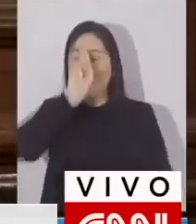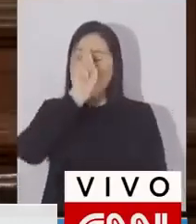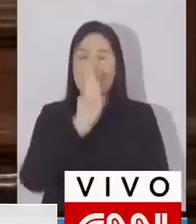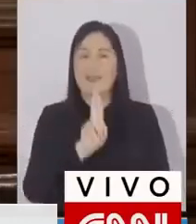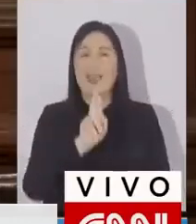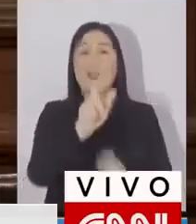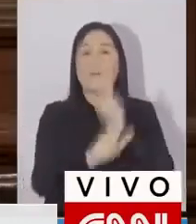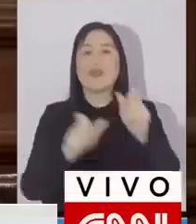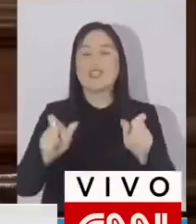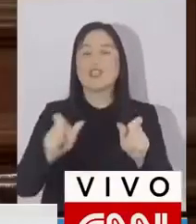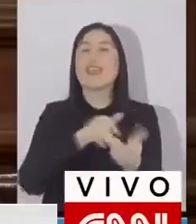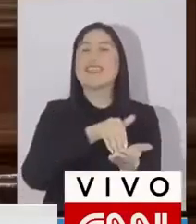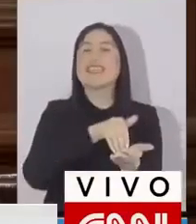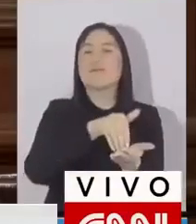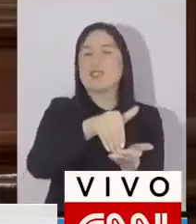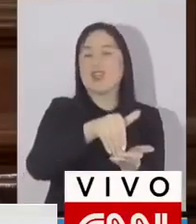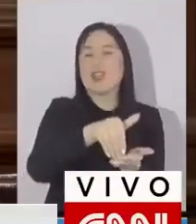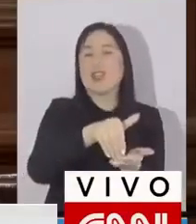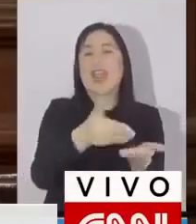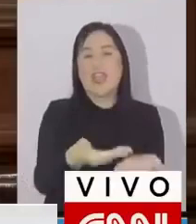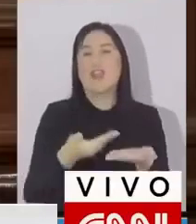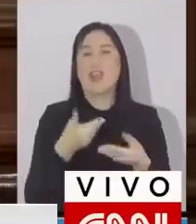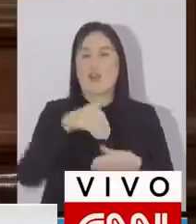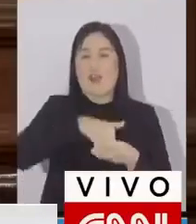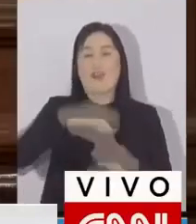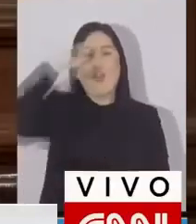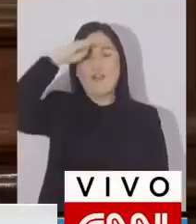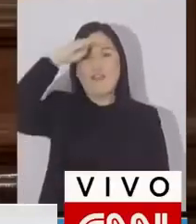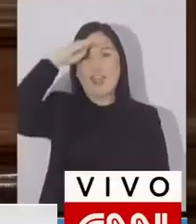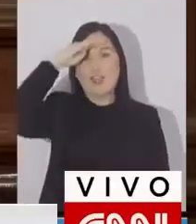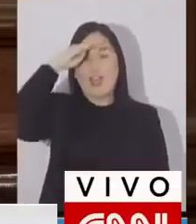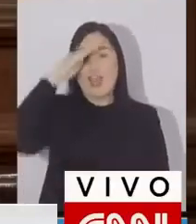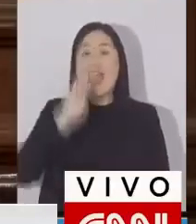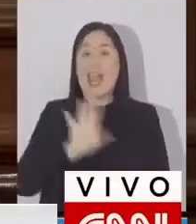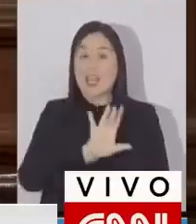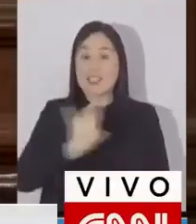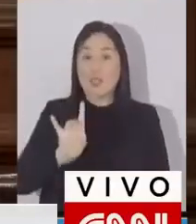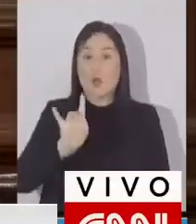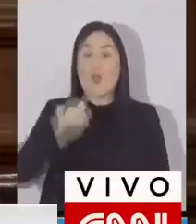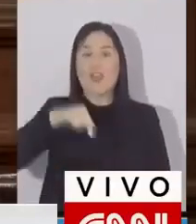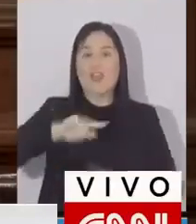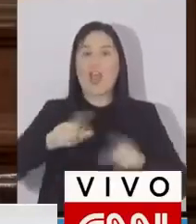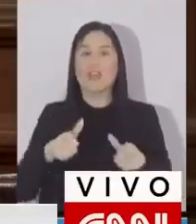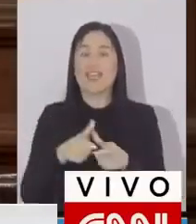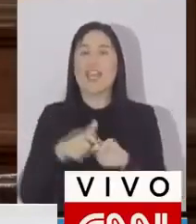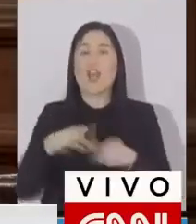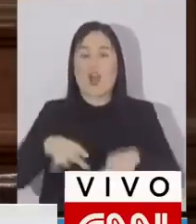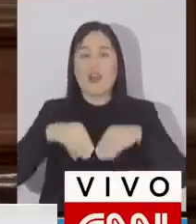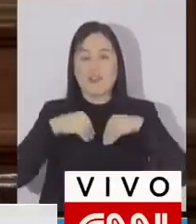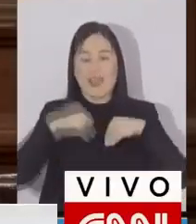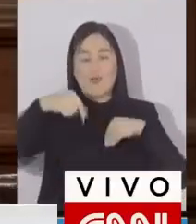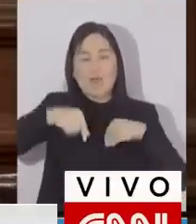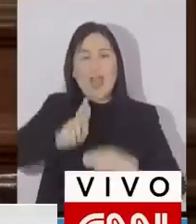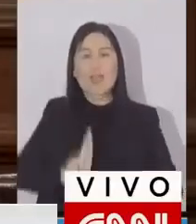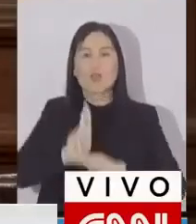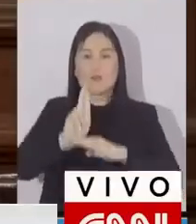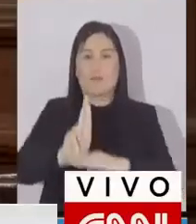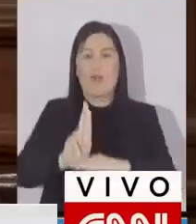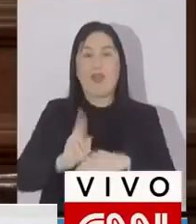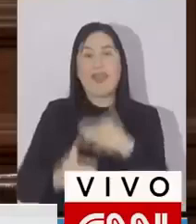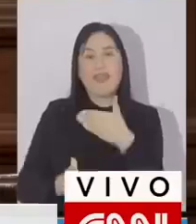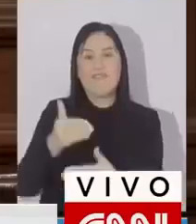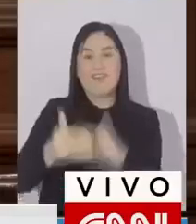voto que confiaron en cada uno de los cincuenta consejeros que hoy asumimos para representarlos y avanzar en un texto